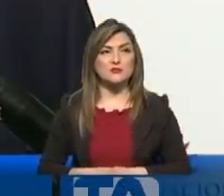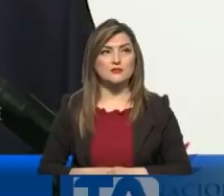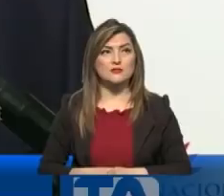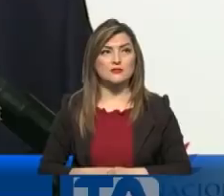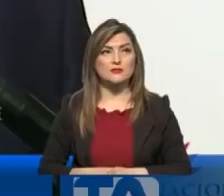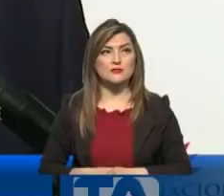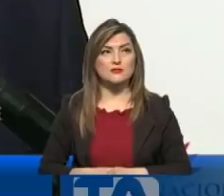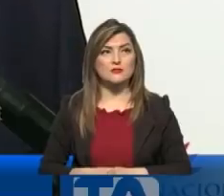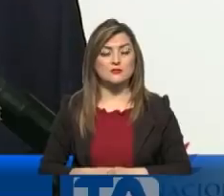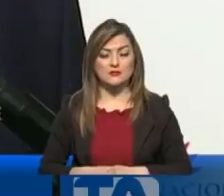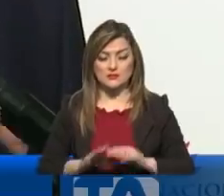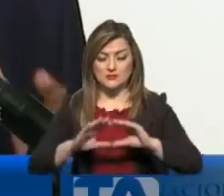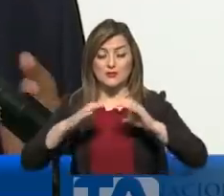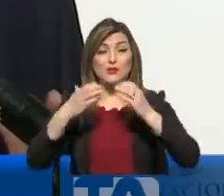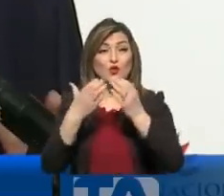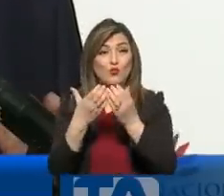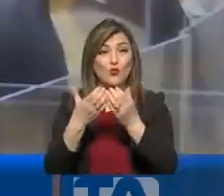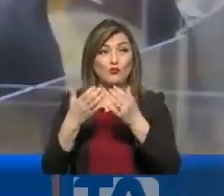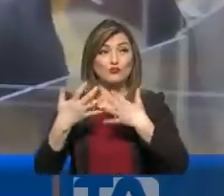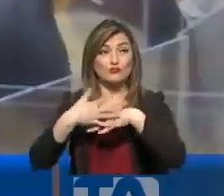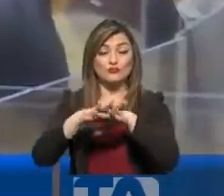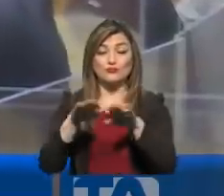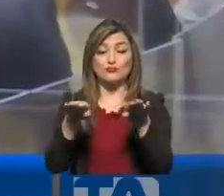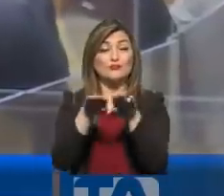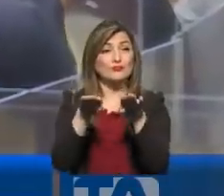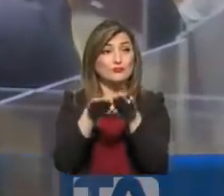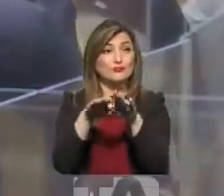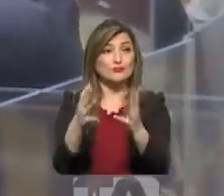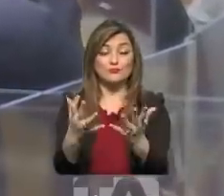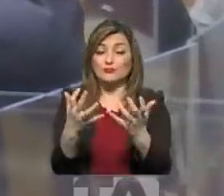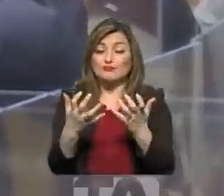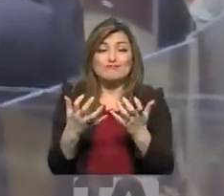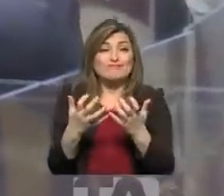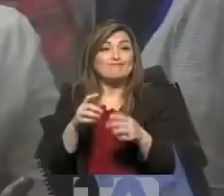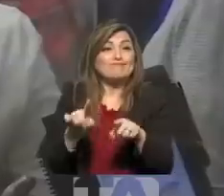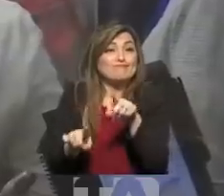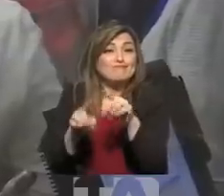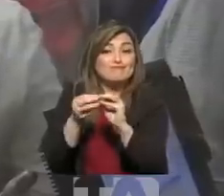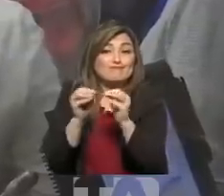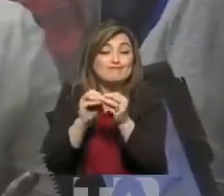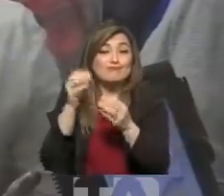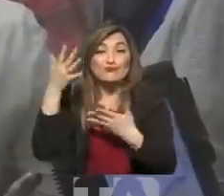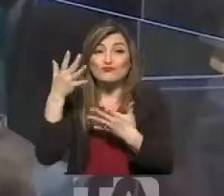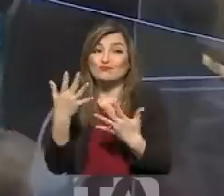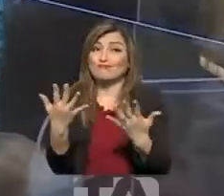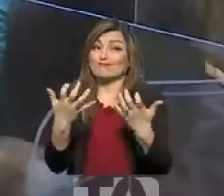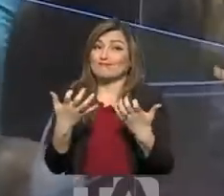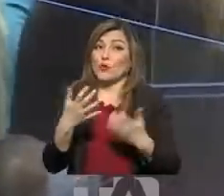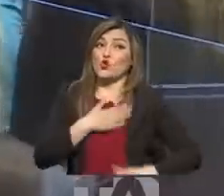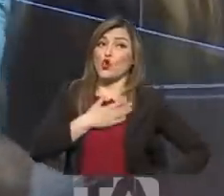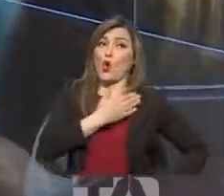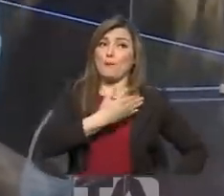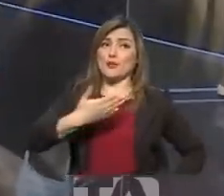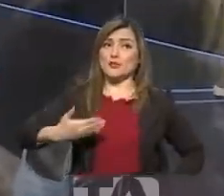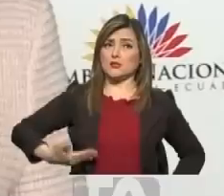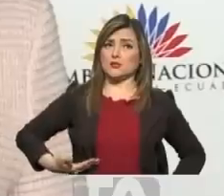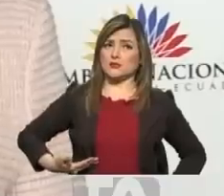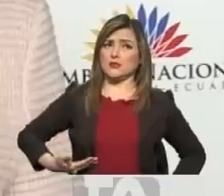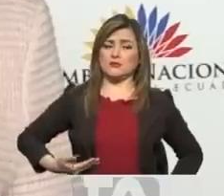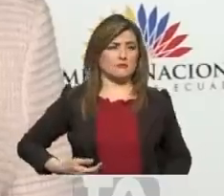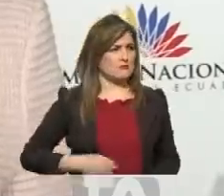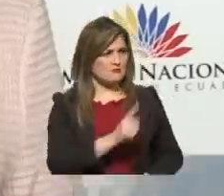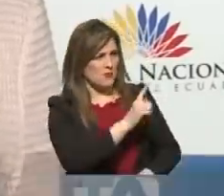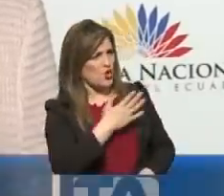esta forma de integrar las comisiones sea lo más equitativa posible. El tema pasa porque algunas bancadas quieren presidir las mismas comisiones.